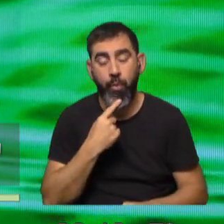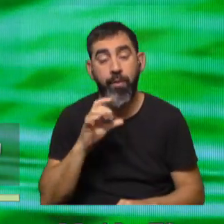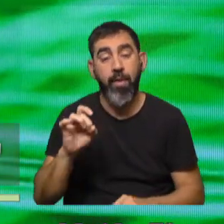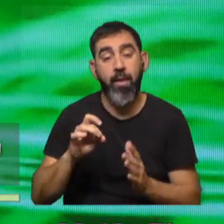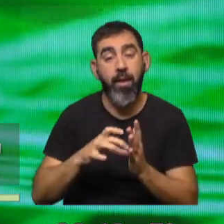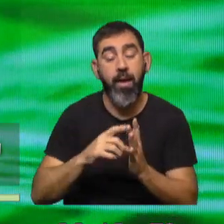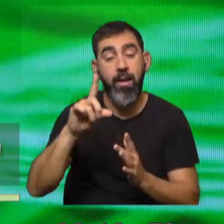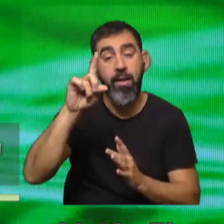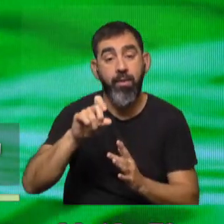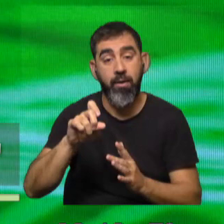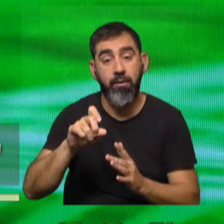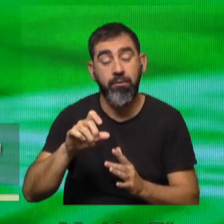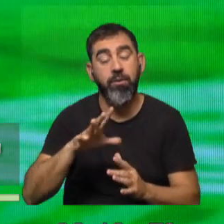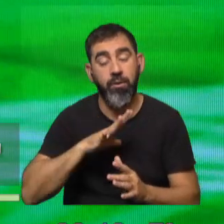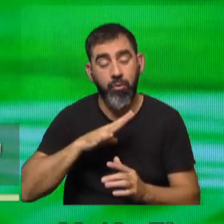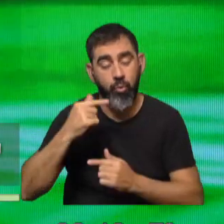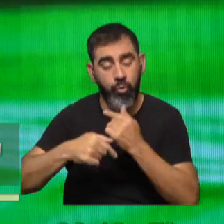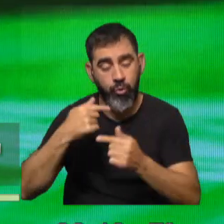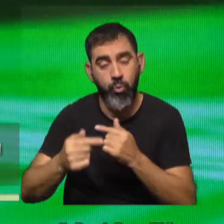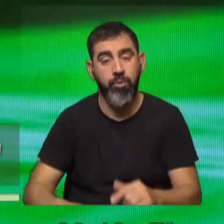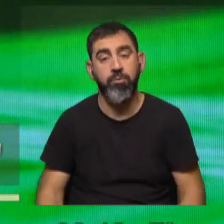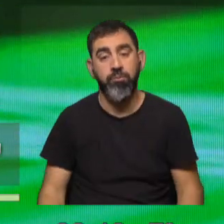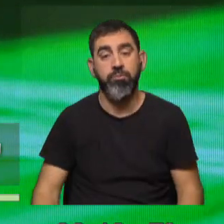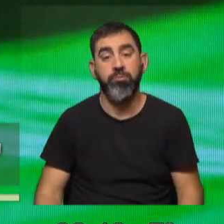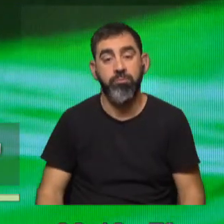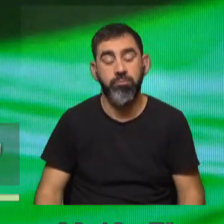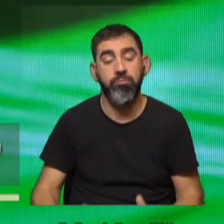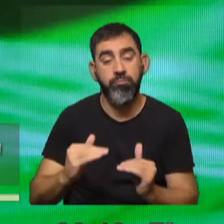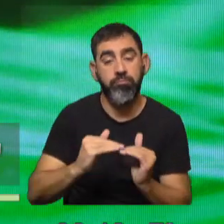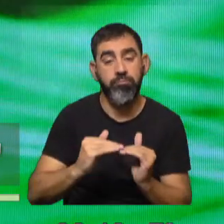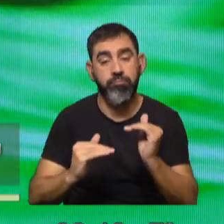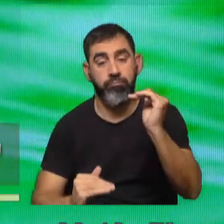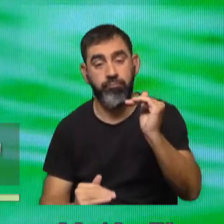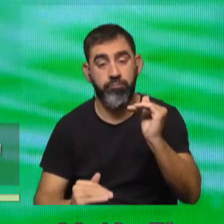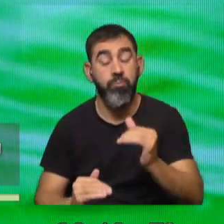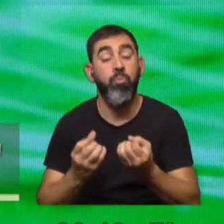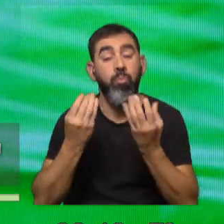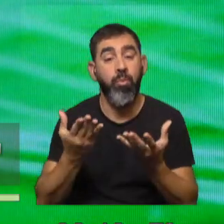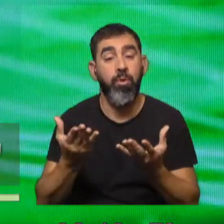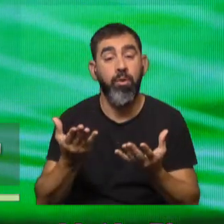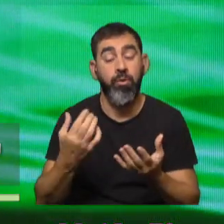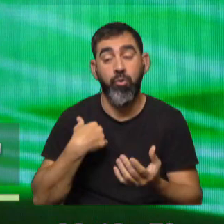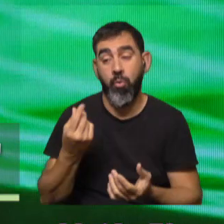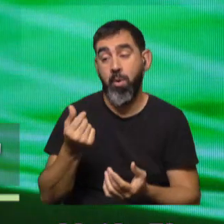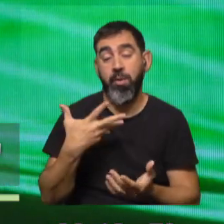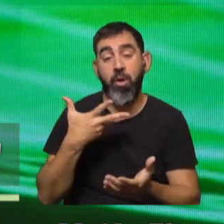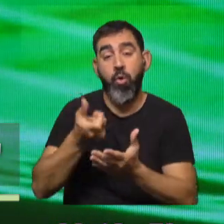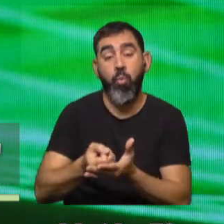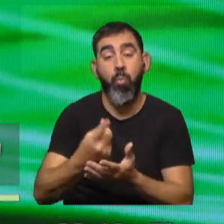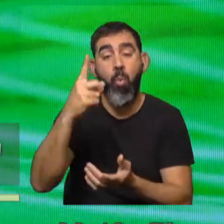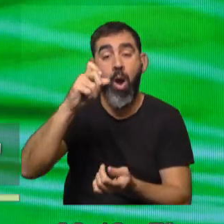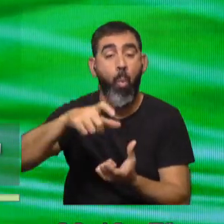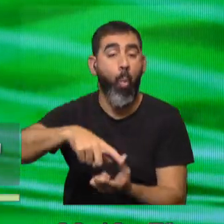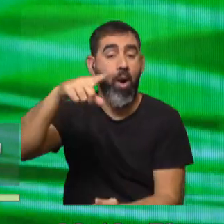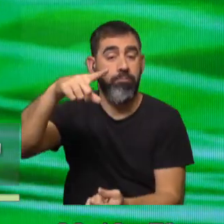la calidad del agua que vemos está vigente esto genera una desigualdad inmedia porque el que tiene un poco más plata se compra buen bate